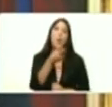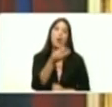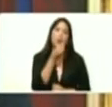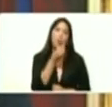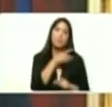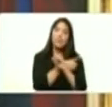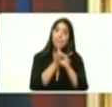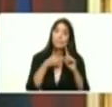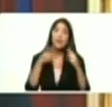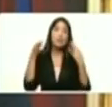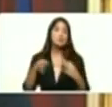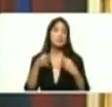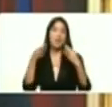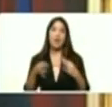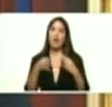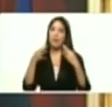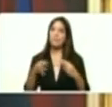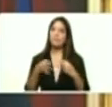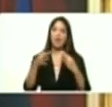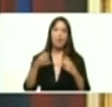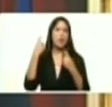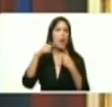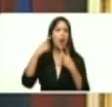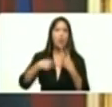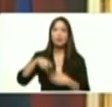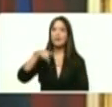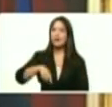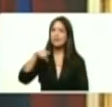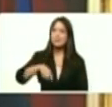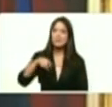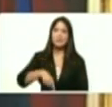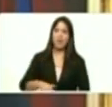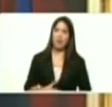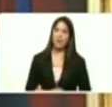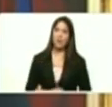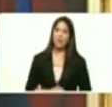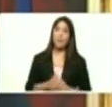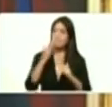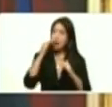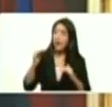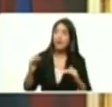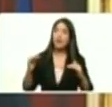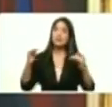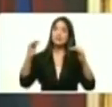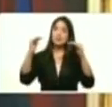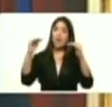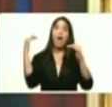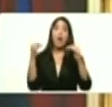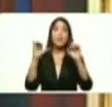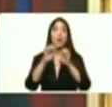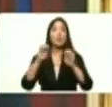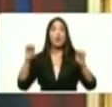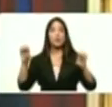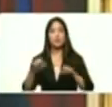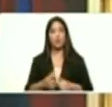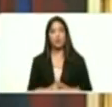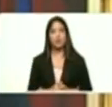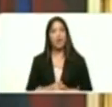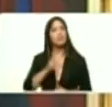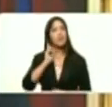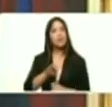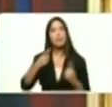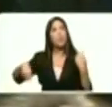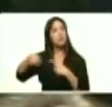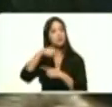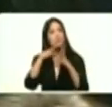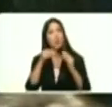Pero no nos faltó lo que necesitábamos para crecer. No nos faltó nuestra educación. Y así debemos ser.